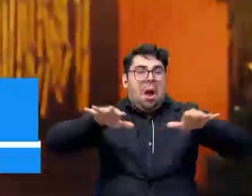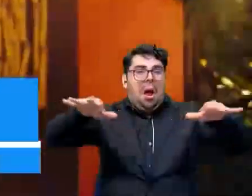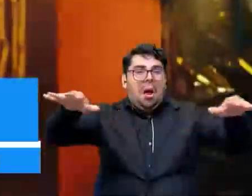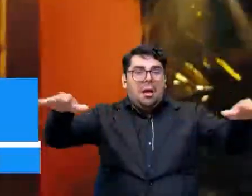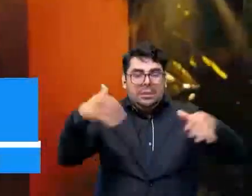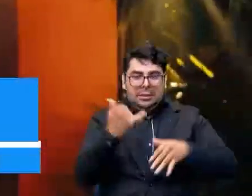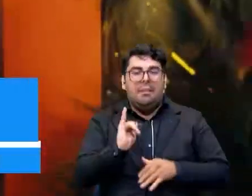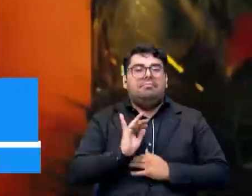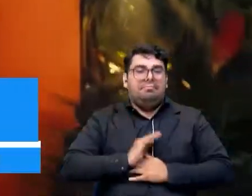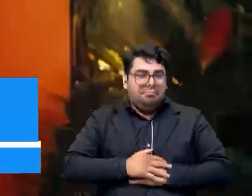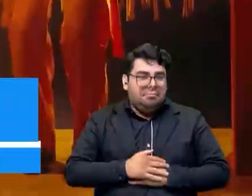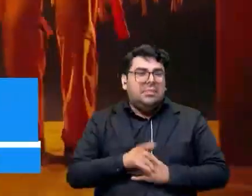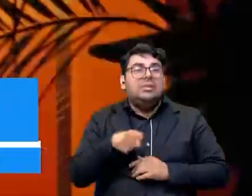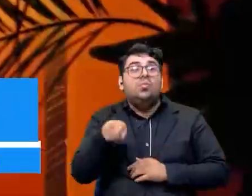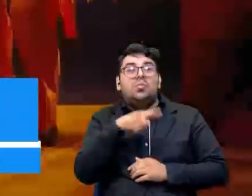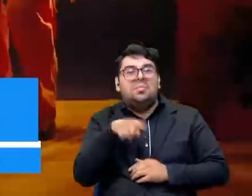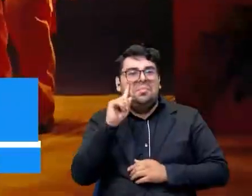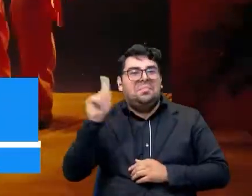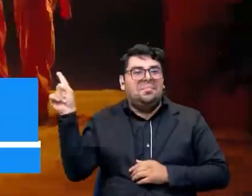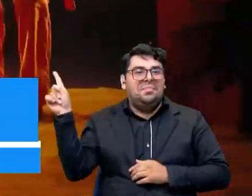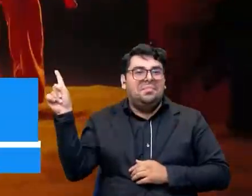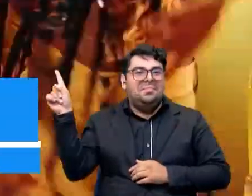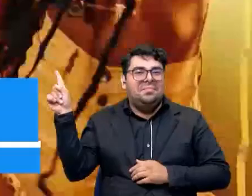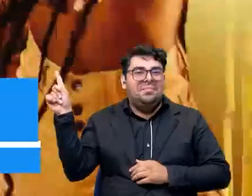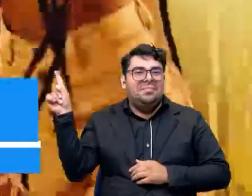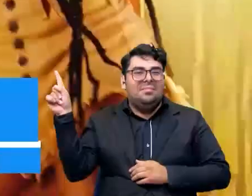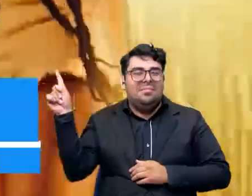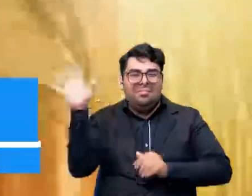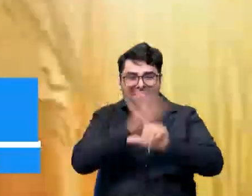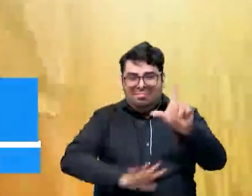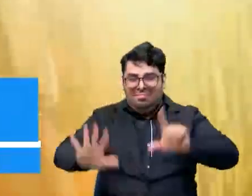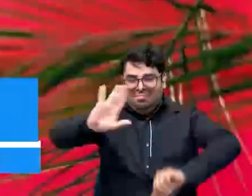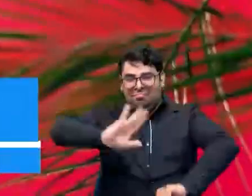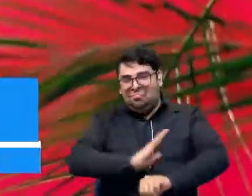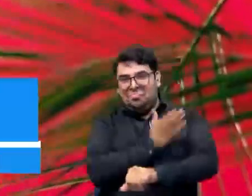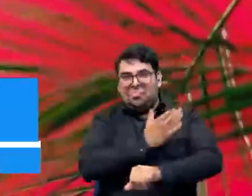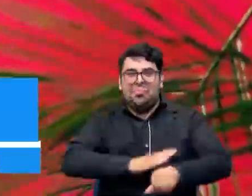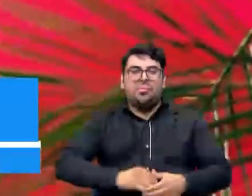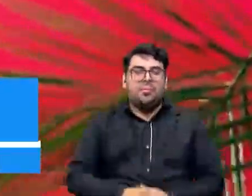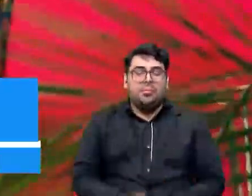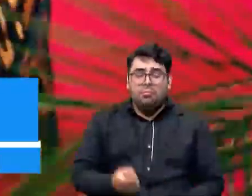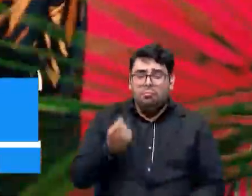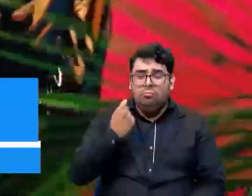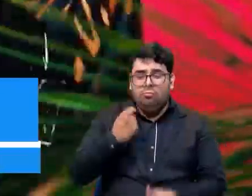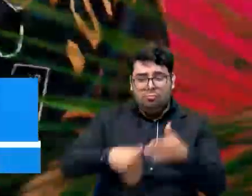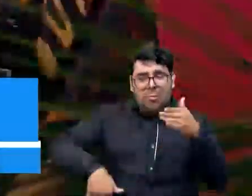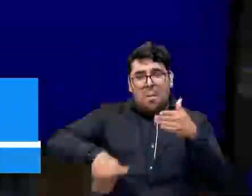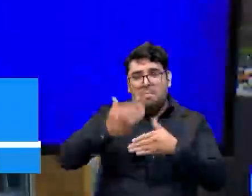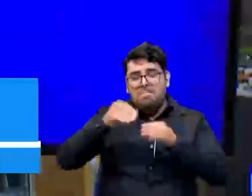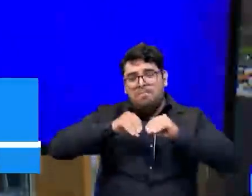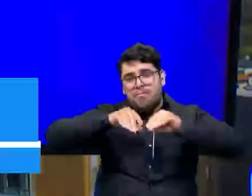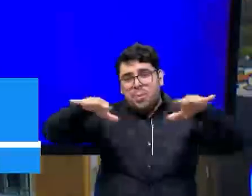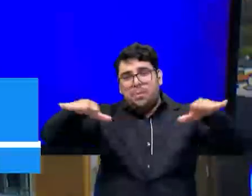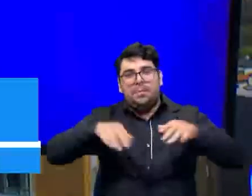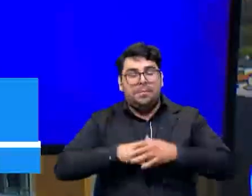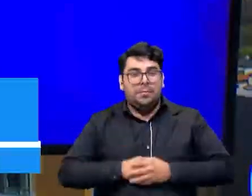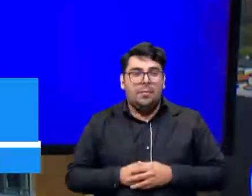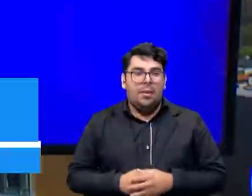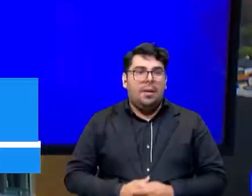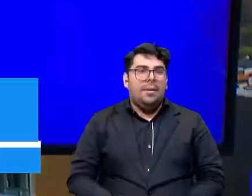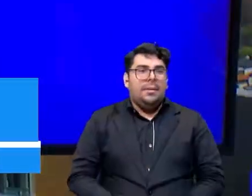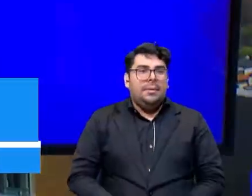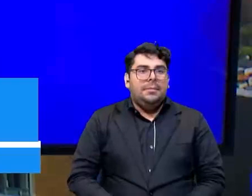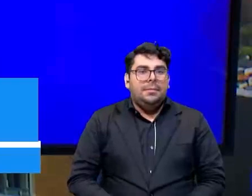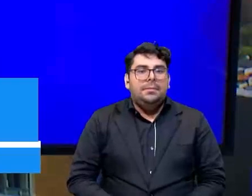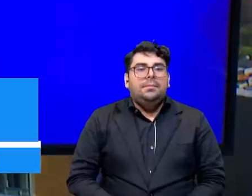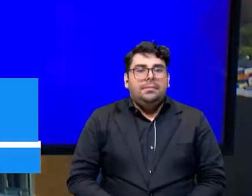plataformas digitales, que ustedes lo están viendo acá una parte, porque hace poco lo lanzaste, Andrés, pero vamos a seguir hablando, por supuesto,